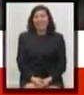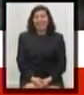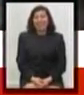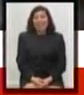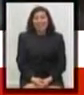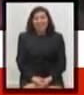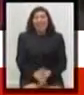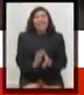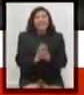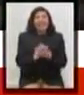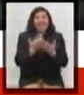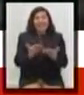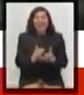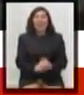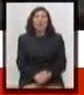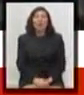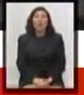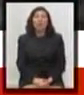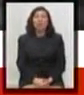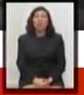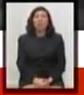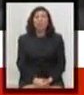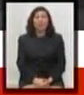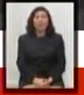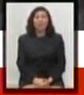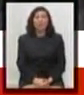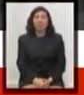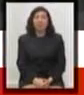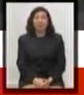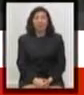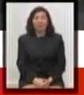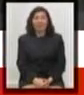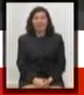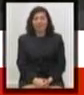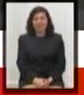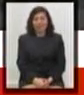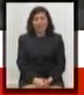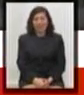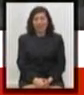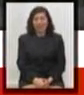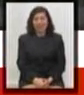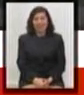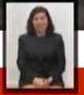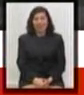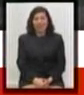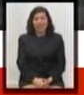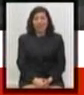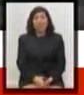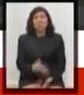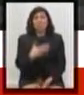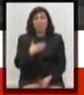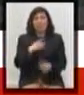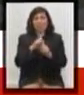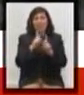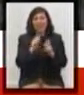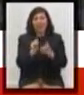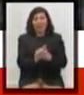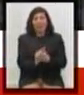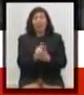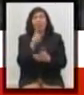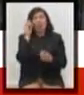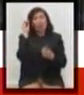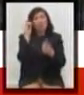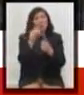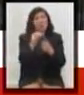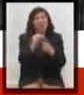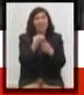Buenas tardes, doctora Marta Hildebrand y doctor Luis Alba Castro. Mi pregunta es, ¿cuál es su